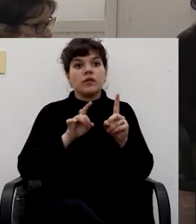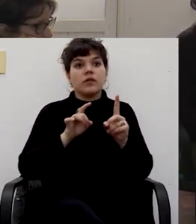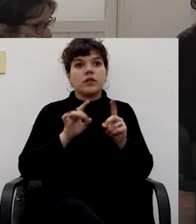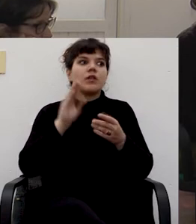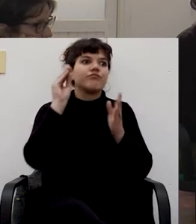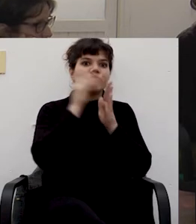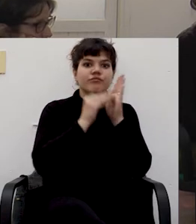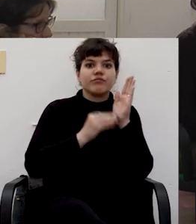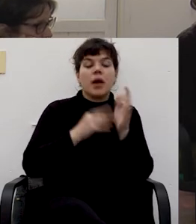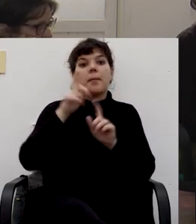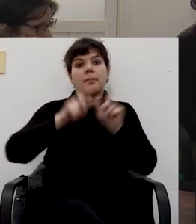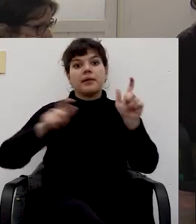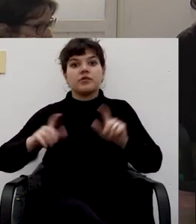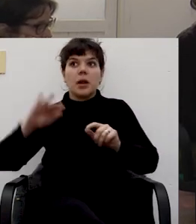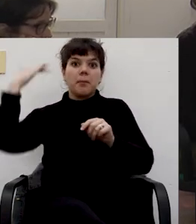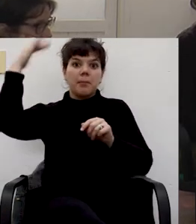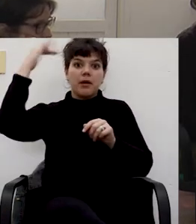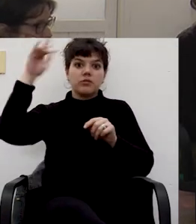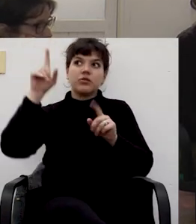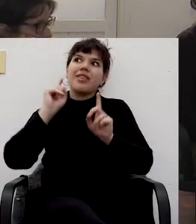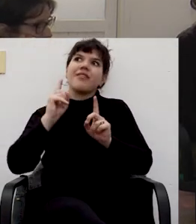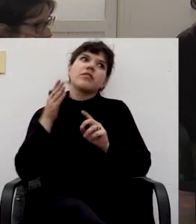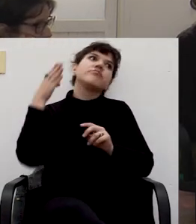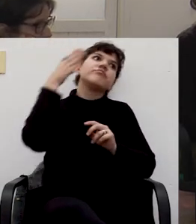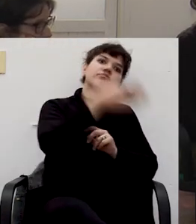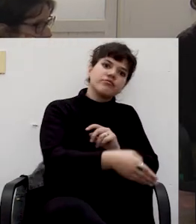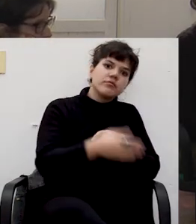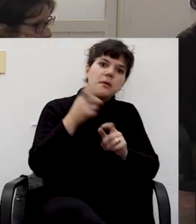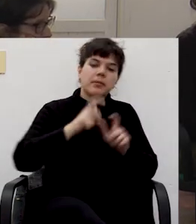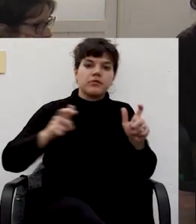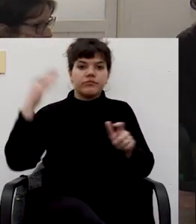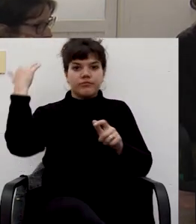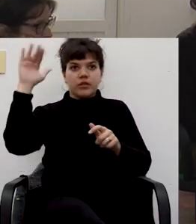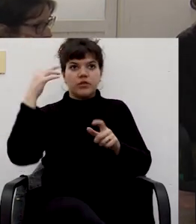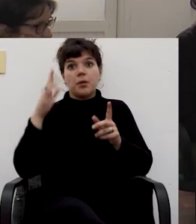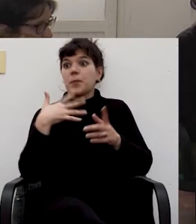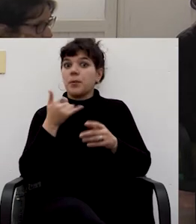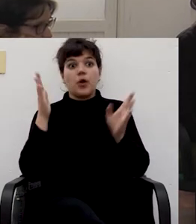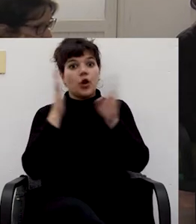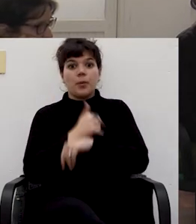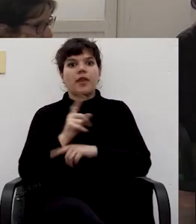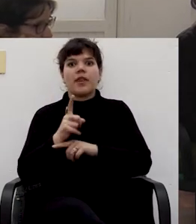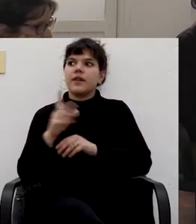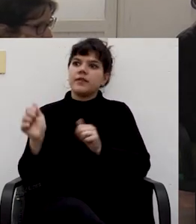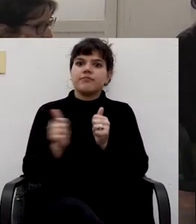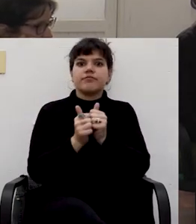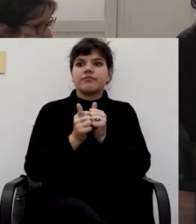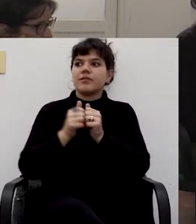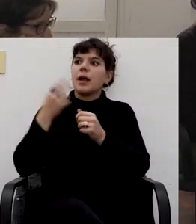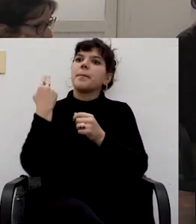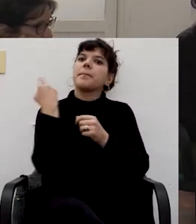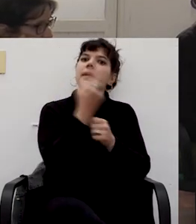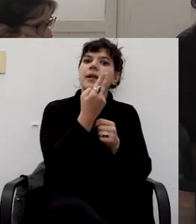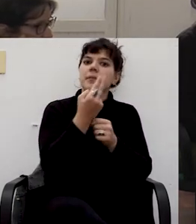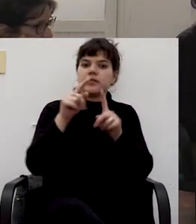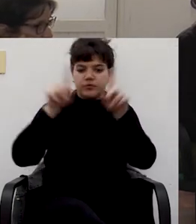personas mayores de edad, que tienen que ir estas personas a poder inscribirse, y en el caso de que no puedan ir, tienen que tener una persona con un poder